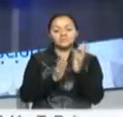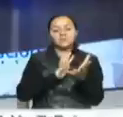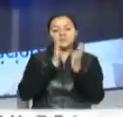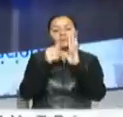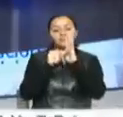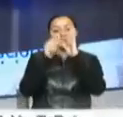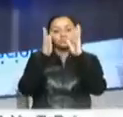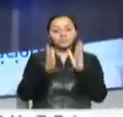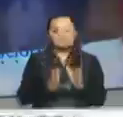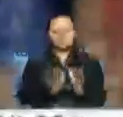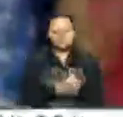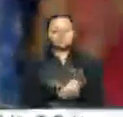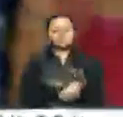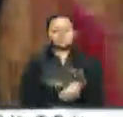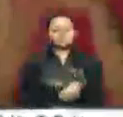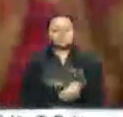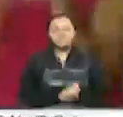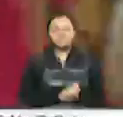Revolución Ciudadana.